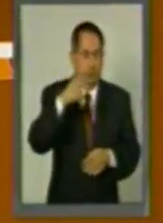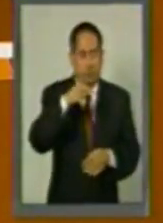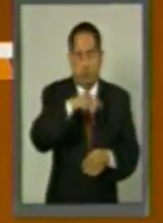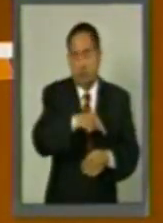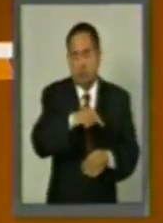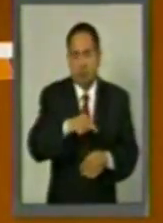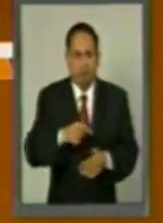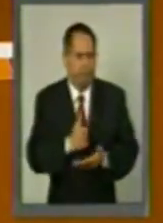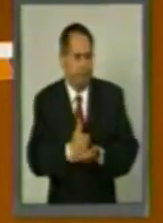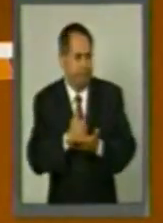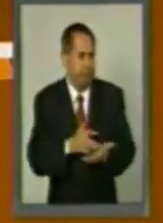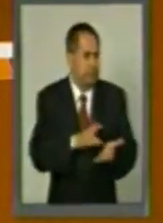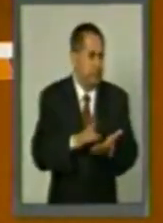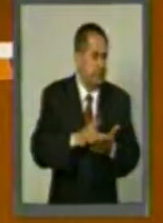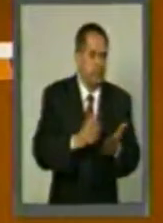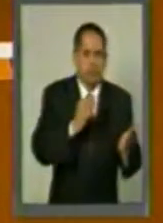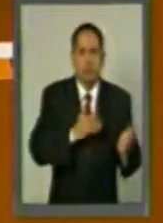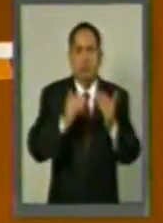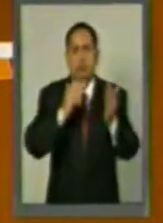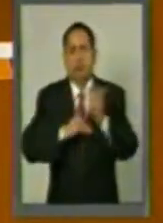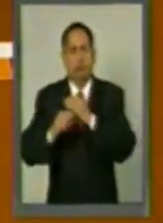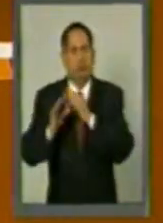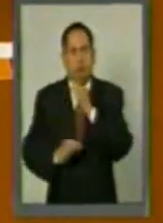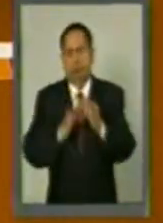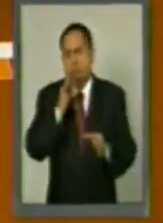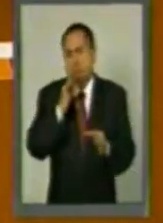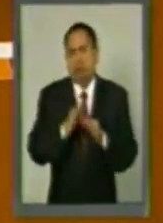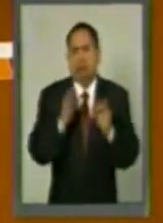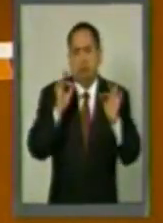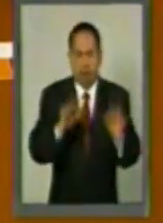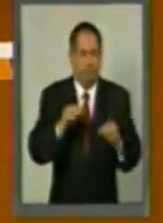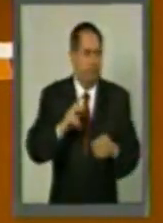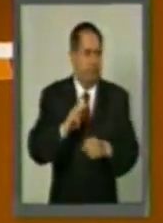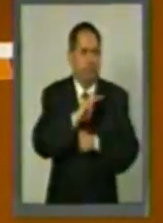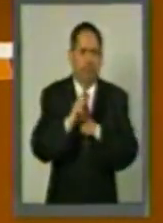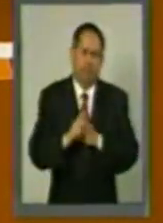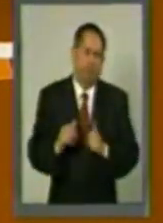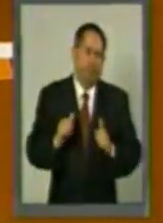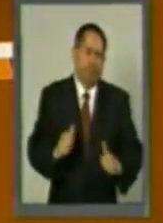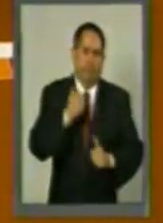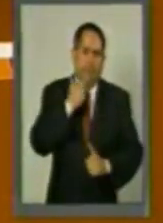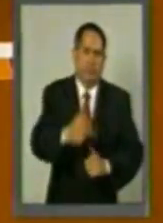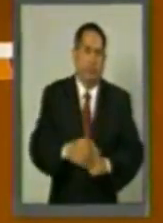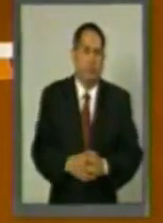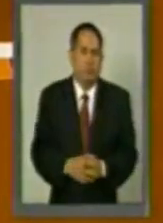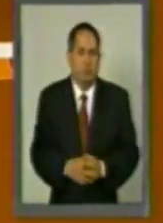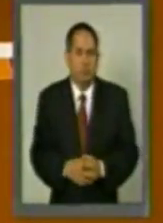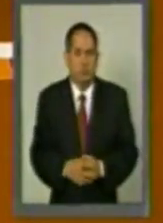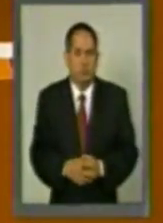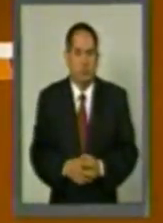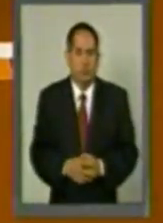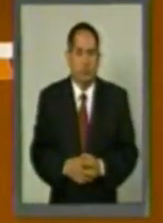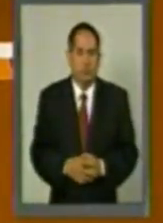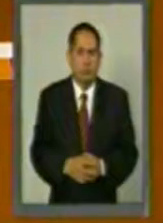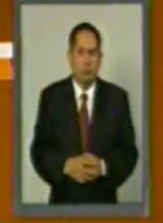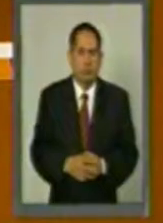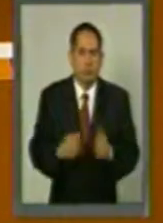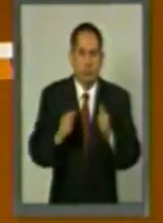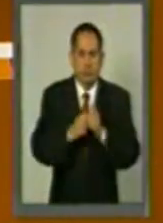han contribuido al desarrollo y a la estabilidad de nuestra nación. A través